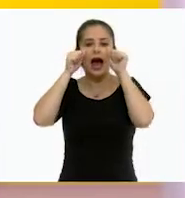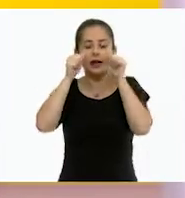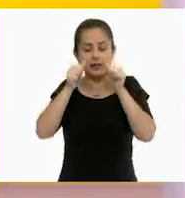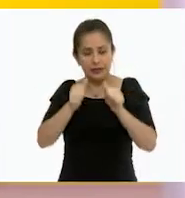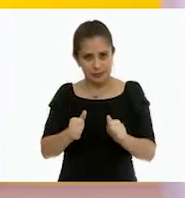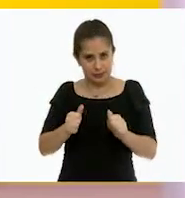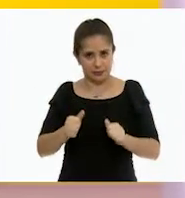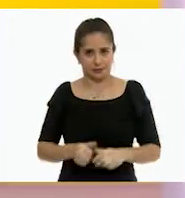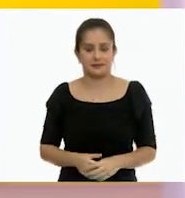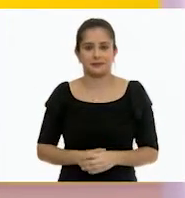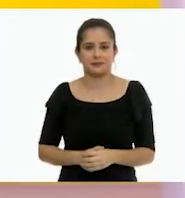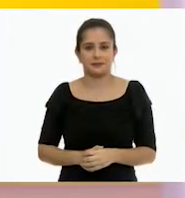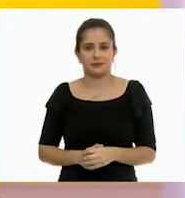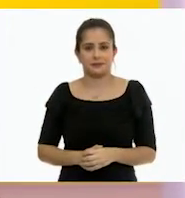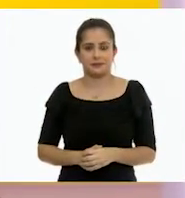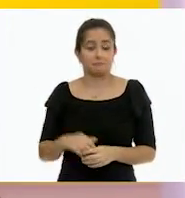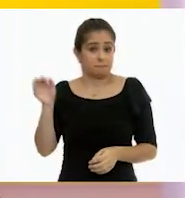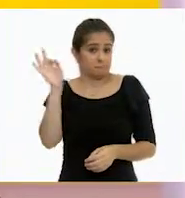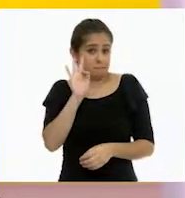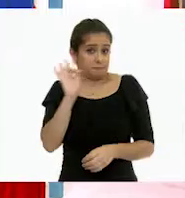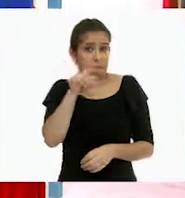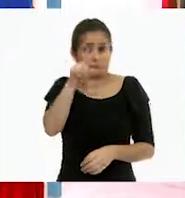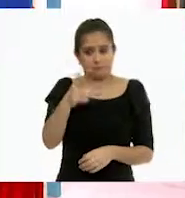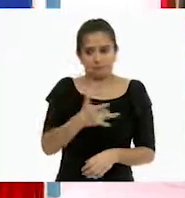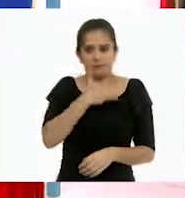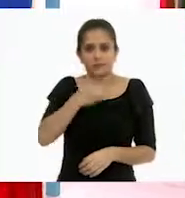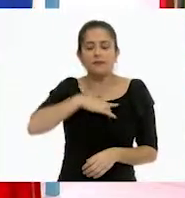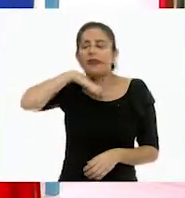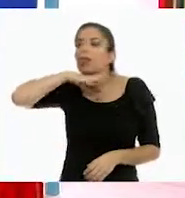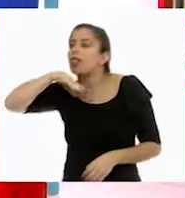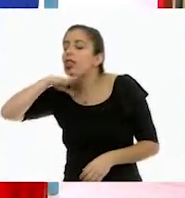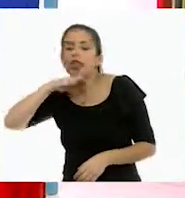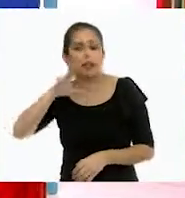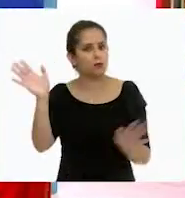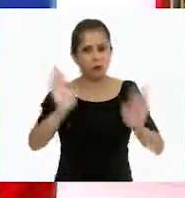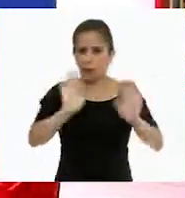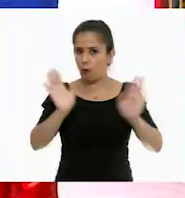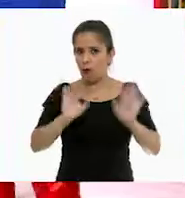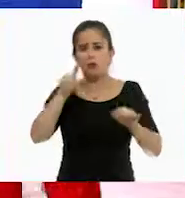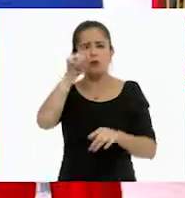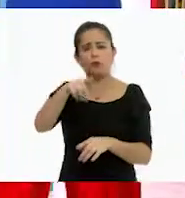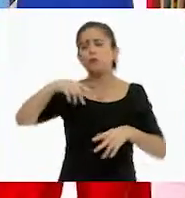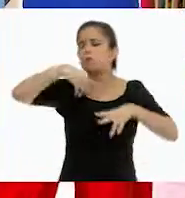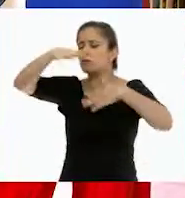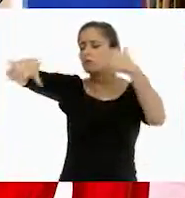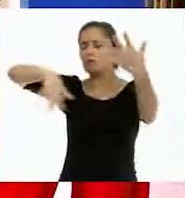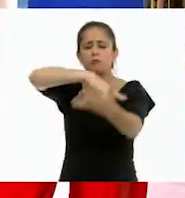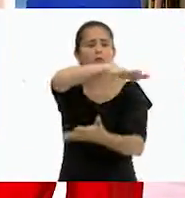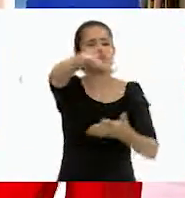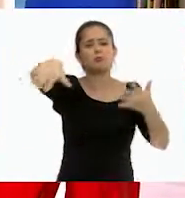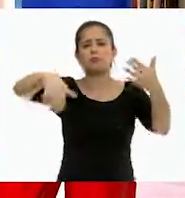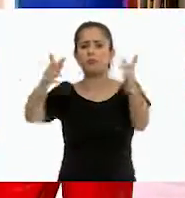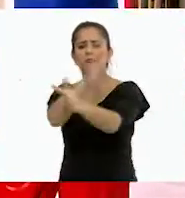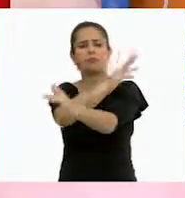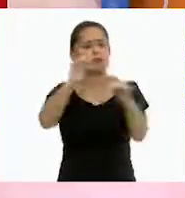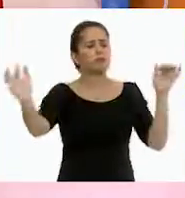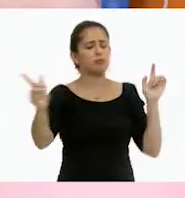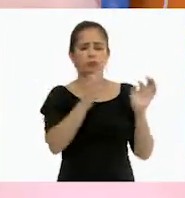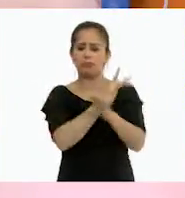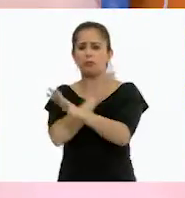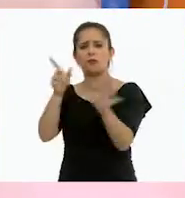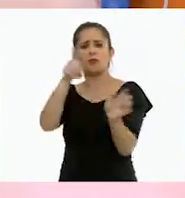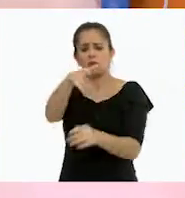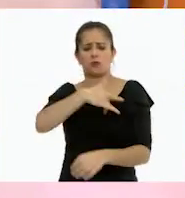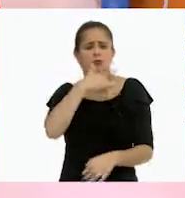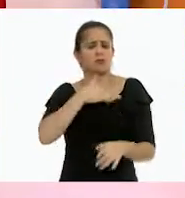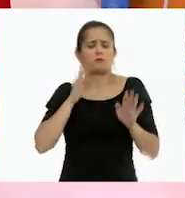ello. Si sientes que por ahí algo te distrae, no te preocupes, déjalo pasar. Son como nubes, lo dijimos la vez pasada. Déjalas